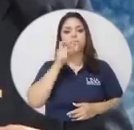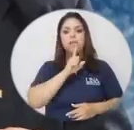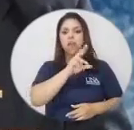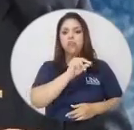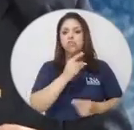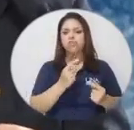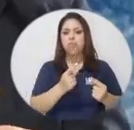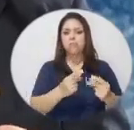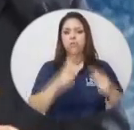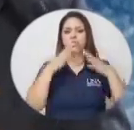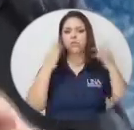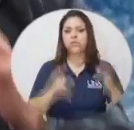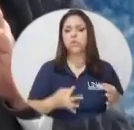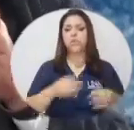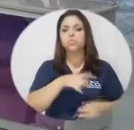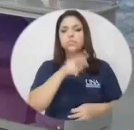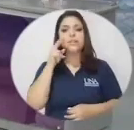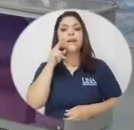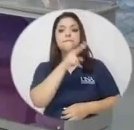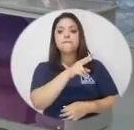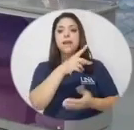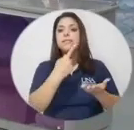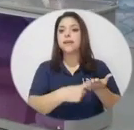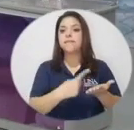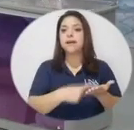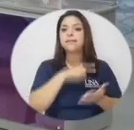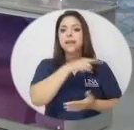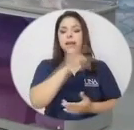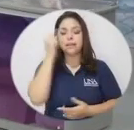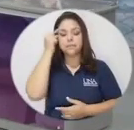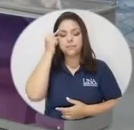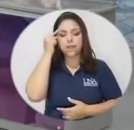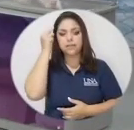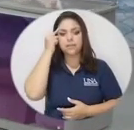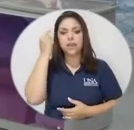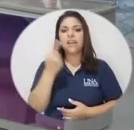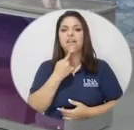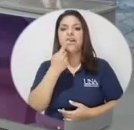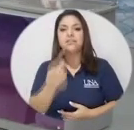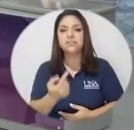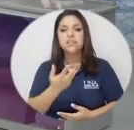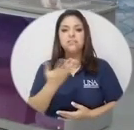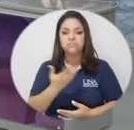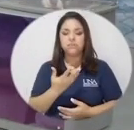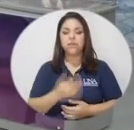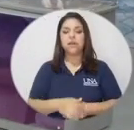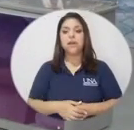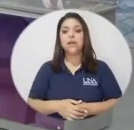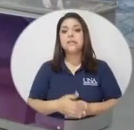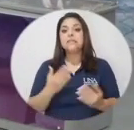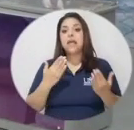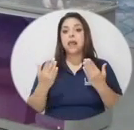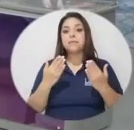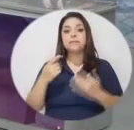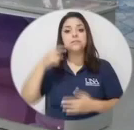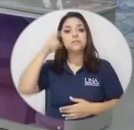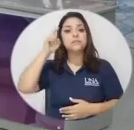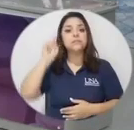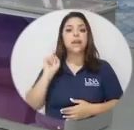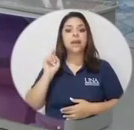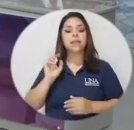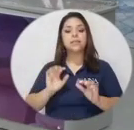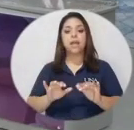Como lo hemos visto en los debates, es una persona que medita lo que va a decir, lo que va a señalar, y posiblemente tenga algún secretario en la parte de